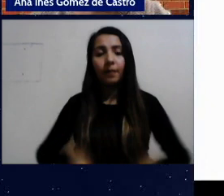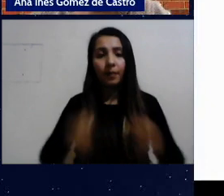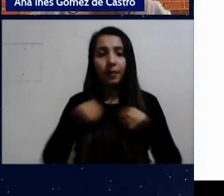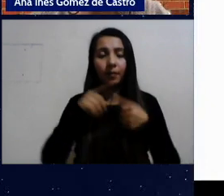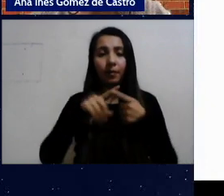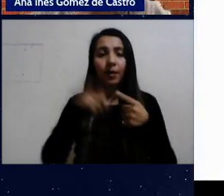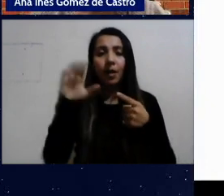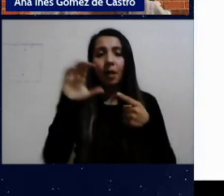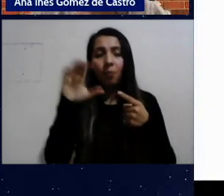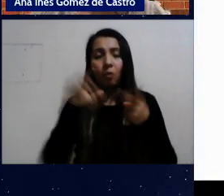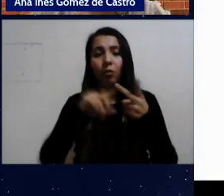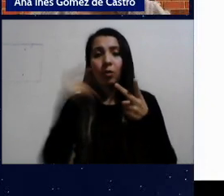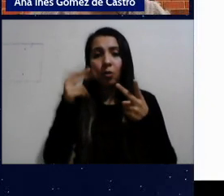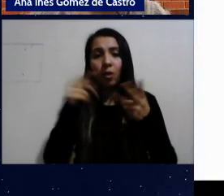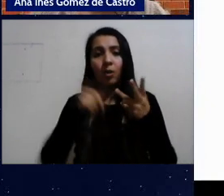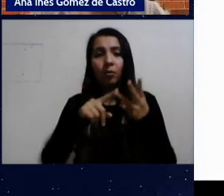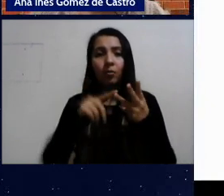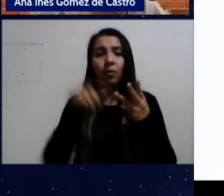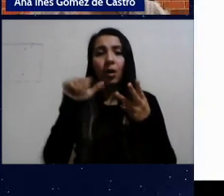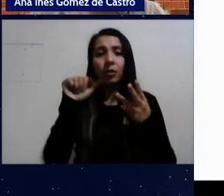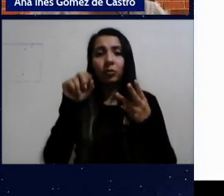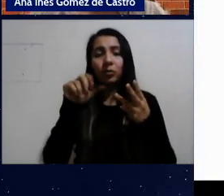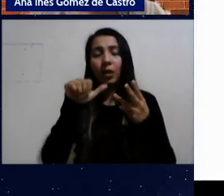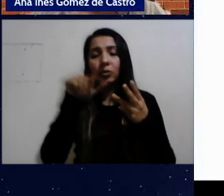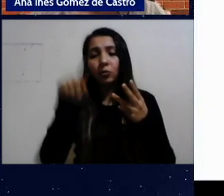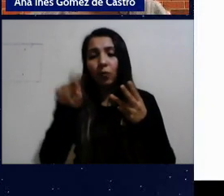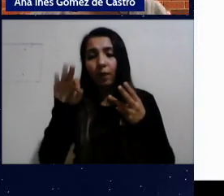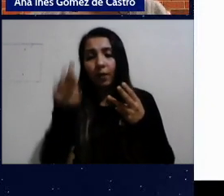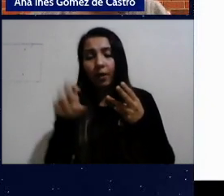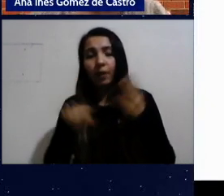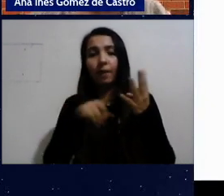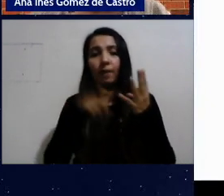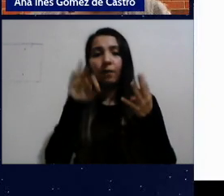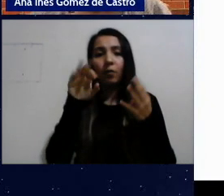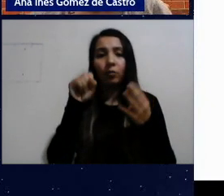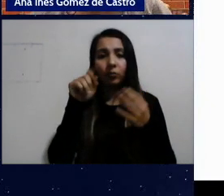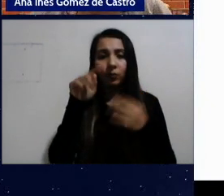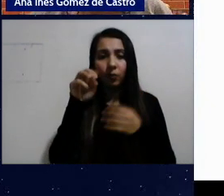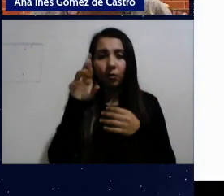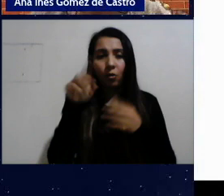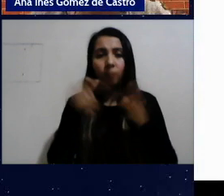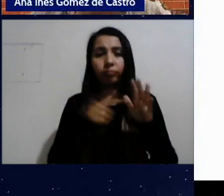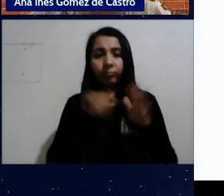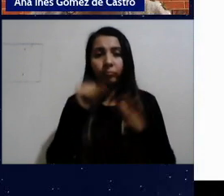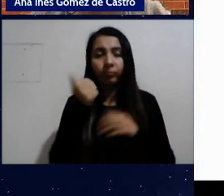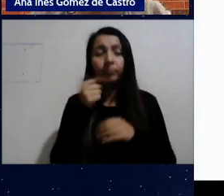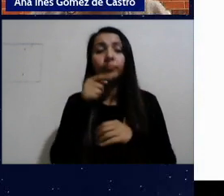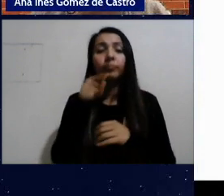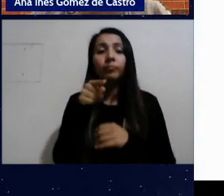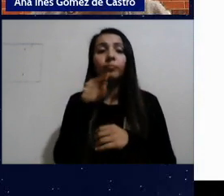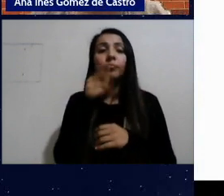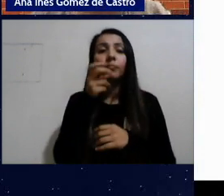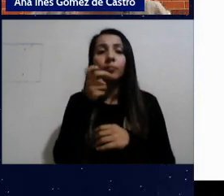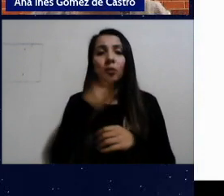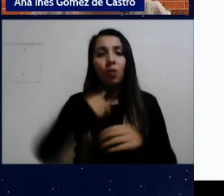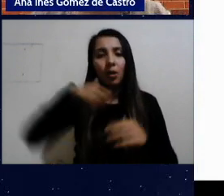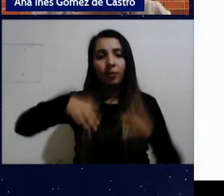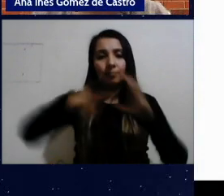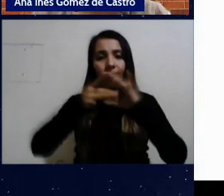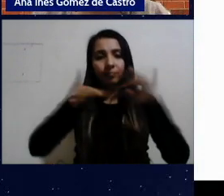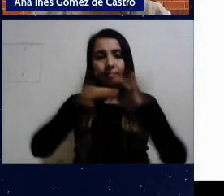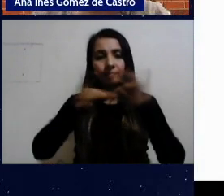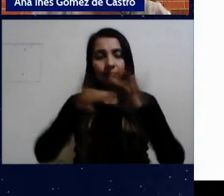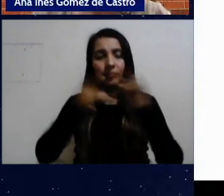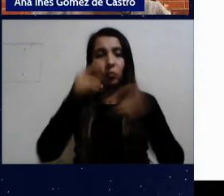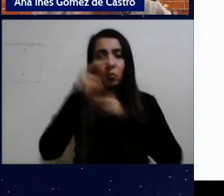Como os comentaba, en el origen del universo solo hubo hidrógeno, helio y, bueno, y algún otro elemento ligero en pequeñas cantidades como